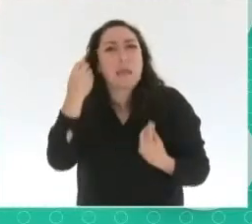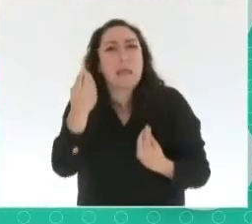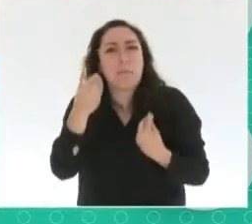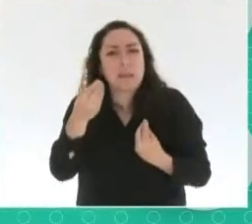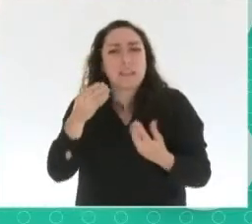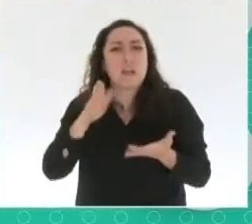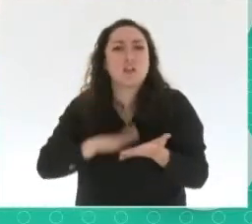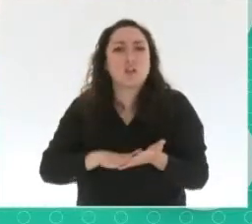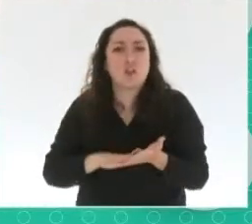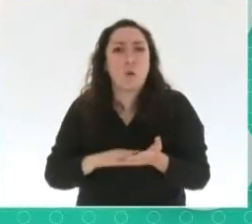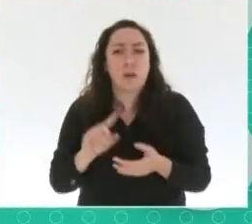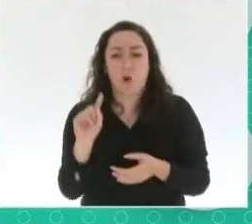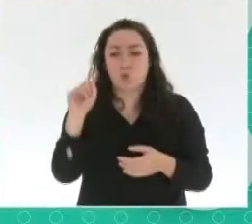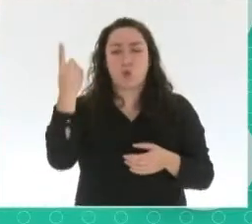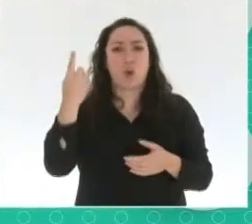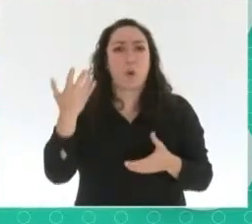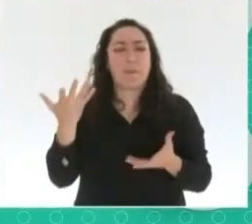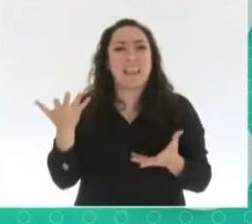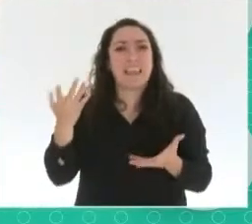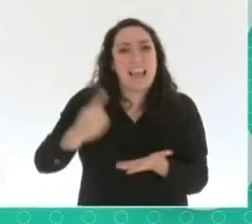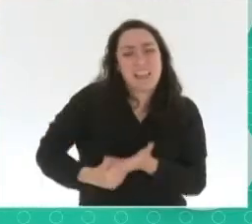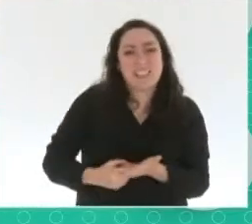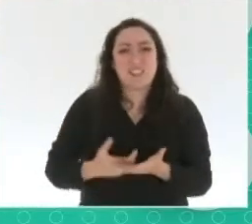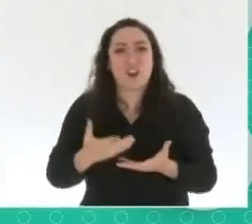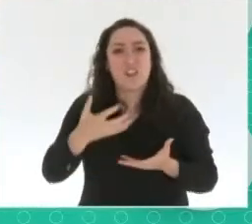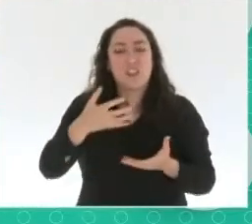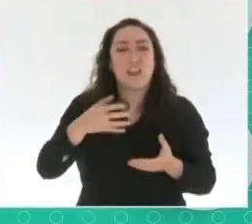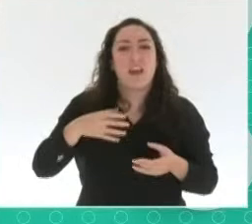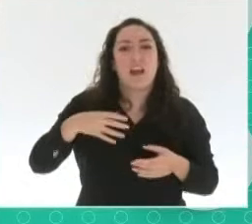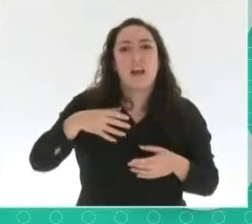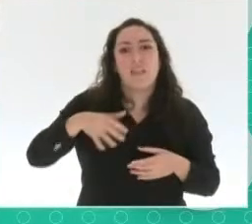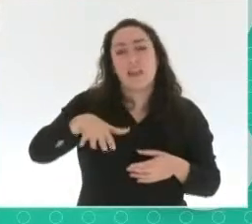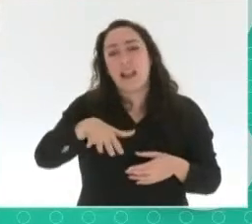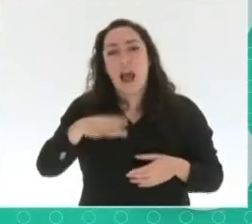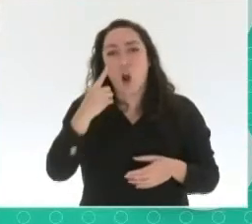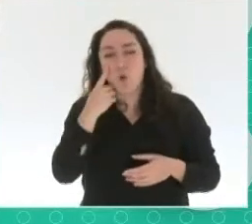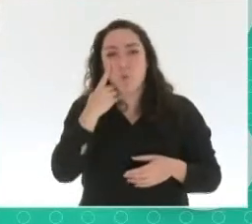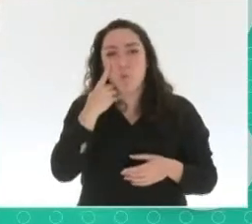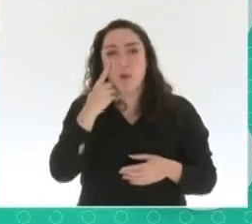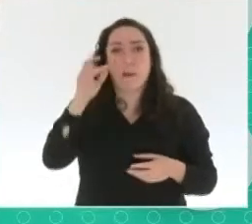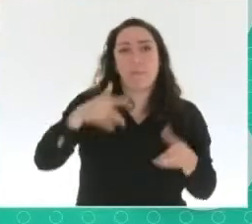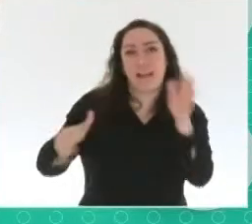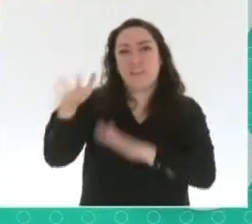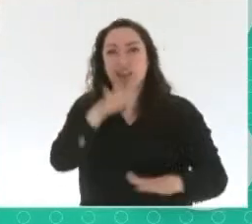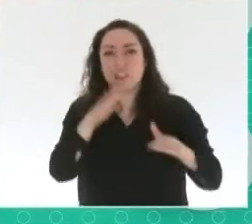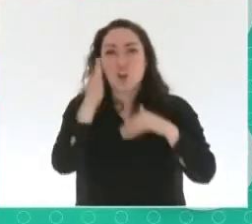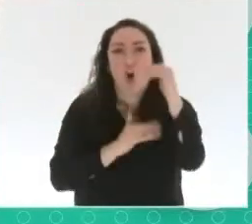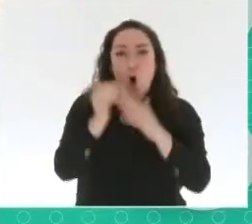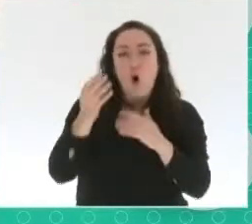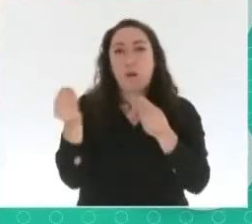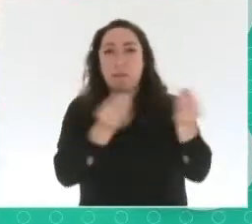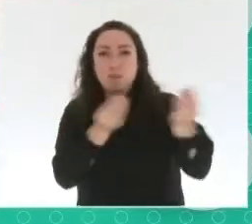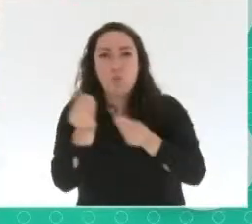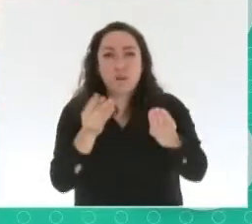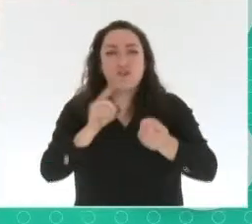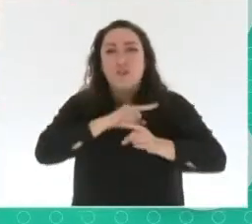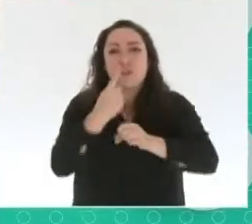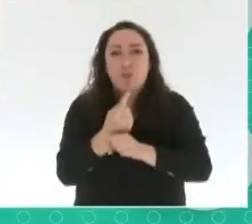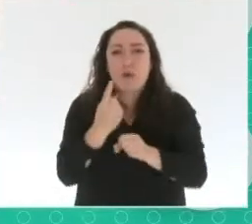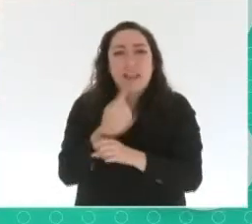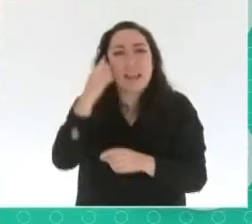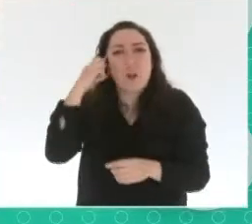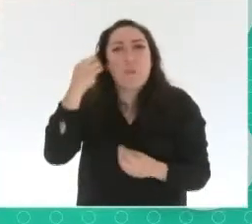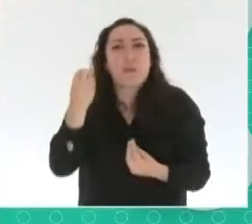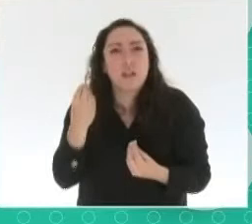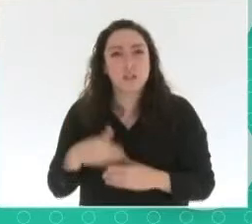la falta de autonomía de las comunas para poder este planificar sus propias obras y su presupuesto Muchas